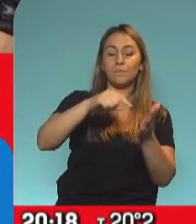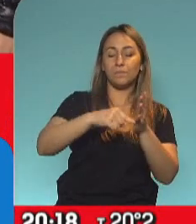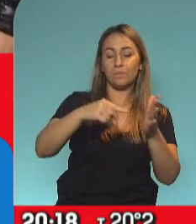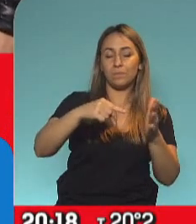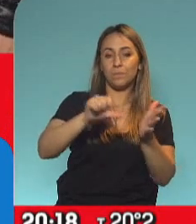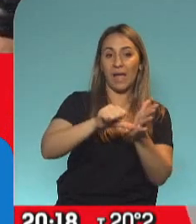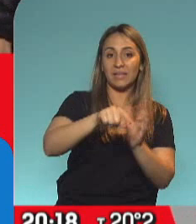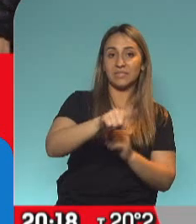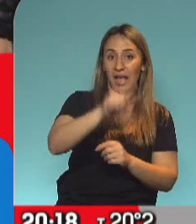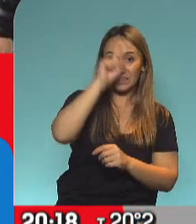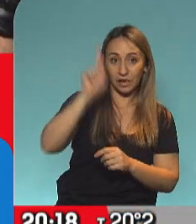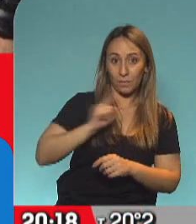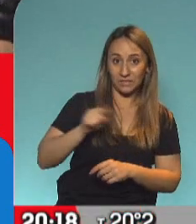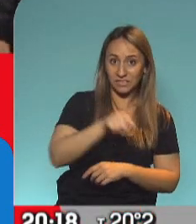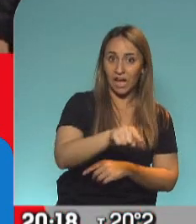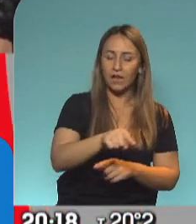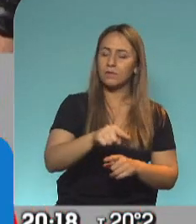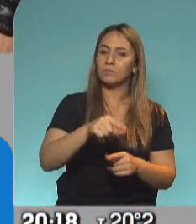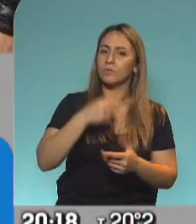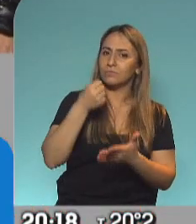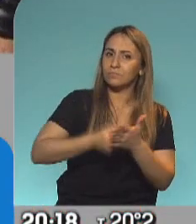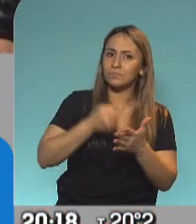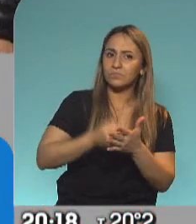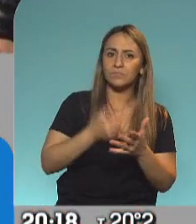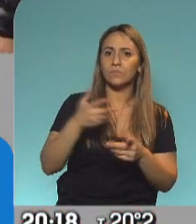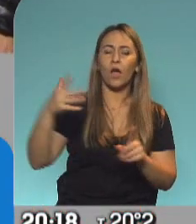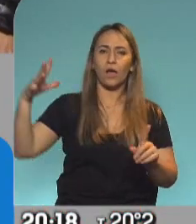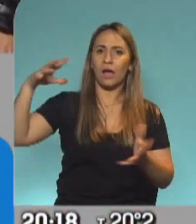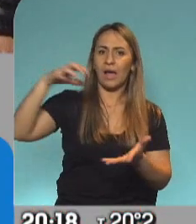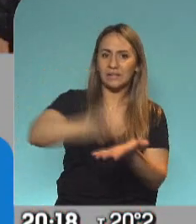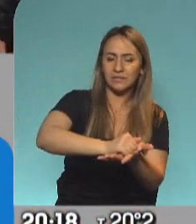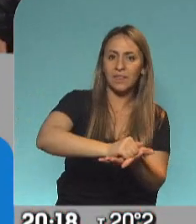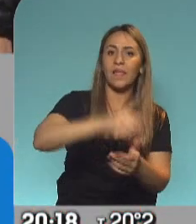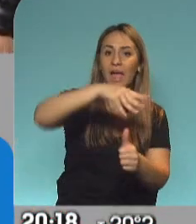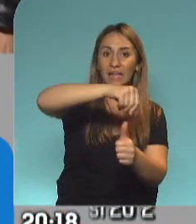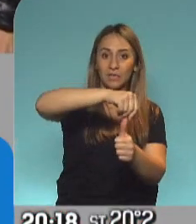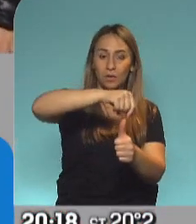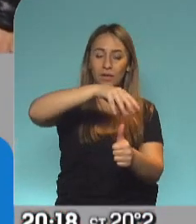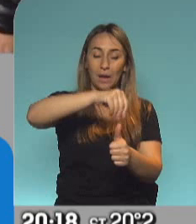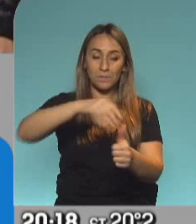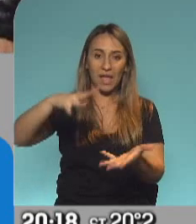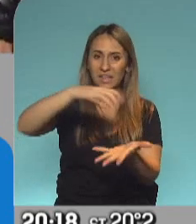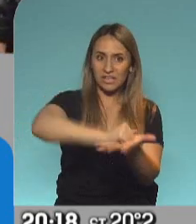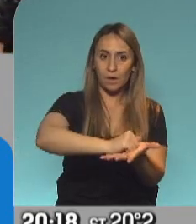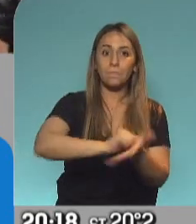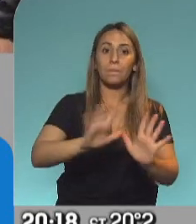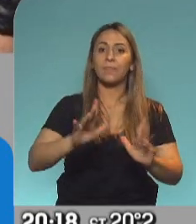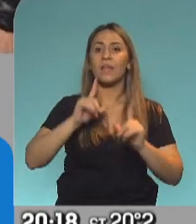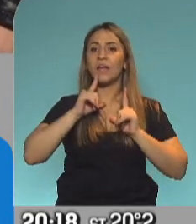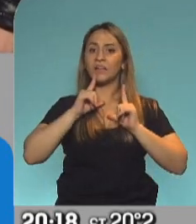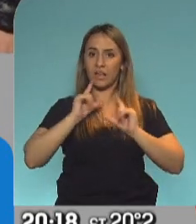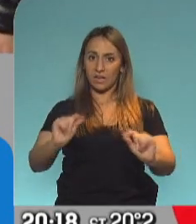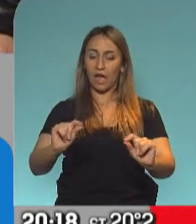escala bélico sobre la población armenia de Nagorno-Karabaj en Artsaj. El reclamo de la